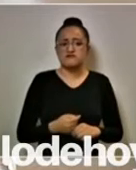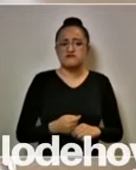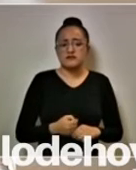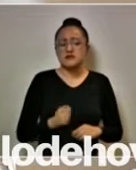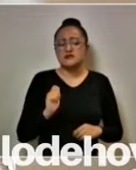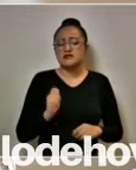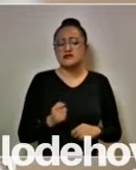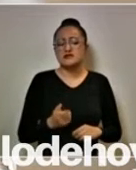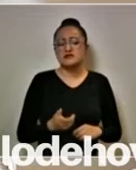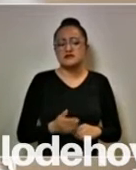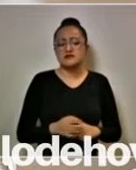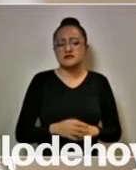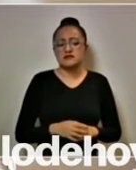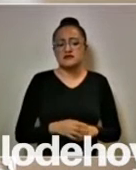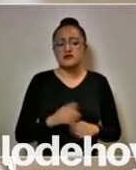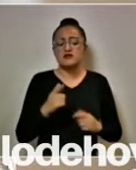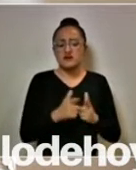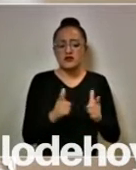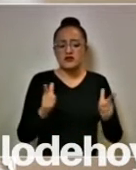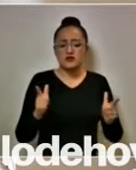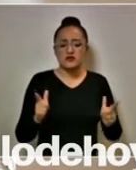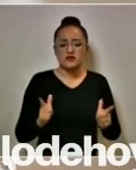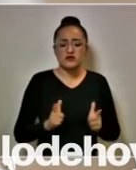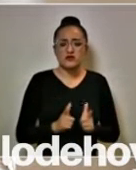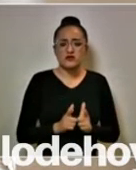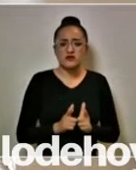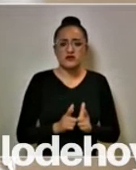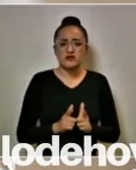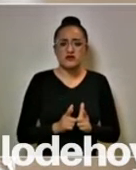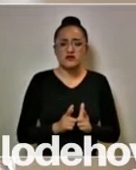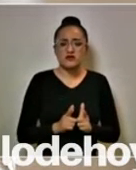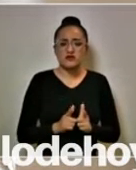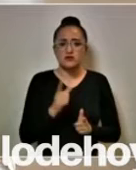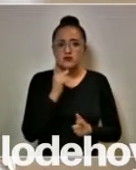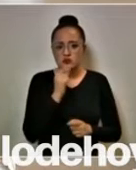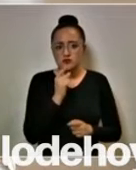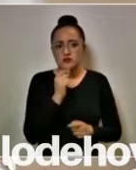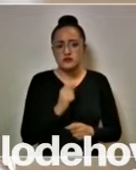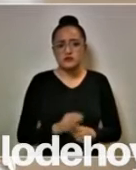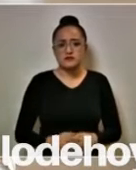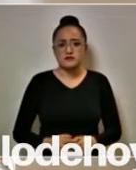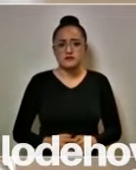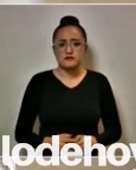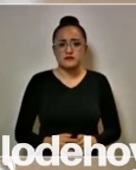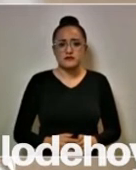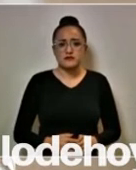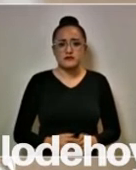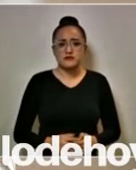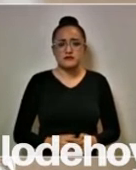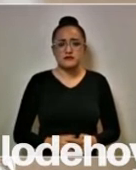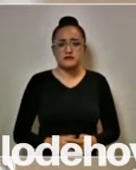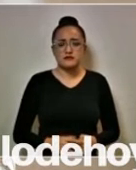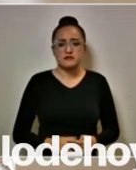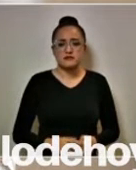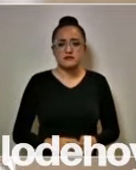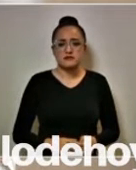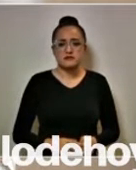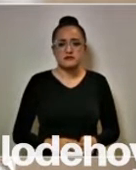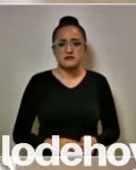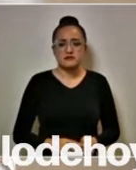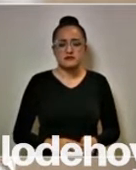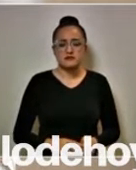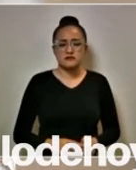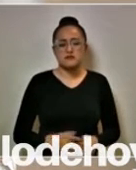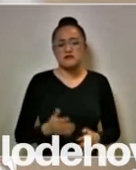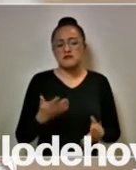Es el caso de un grupo de policías pequeño, 20